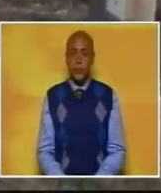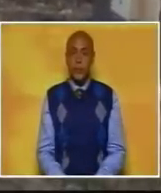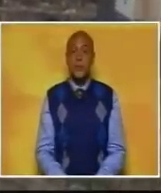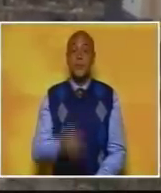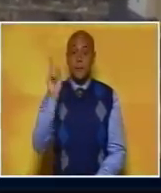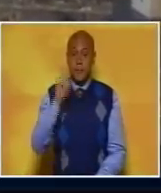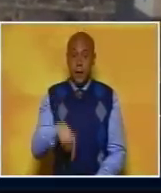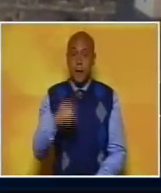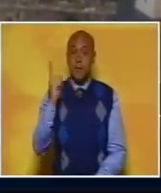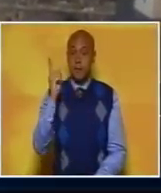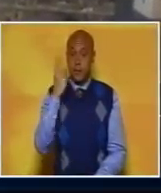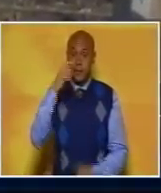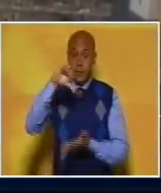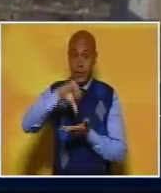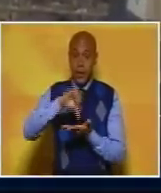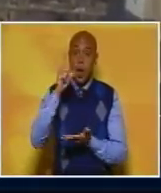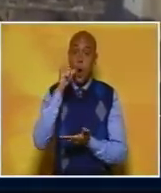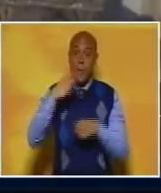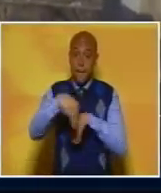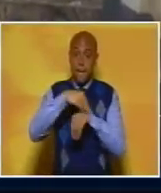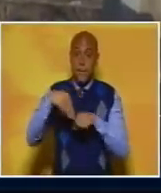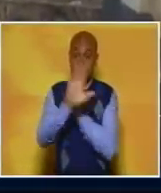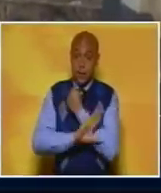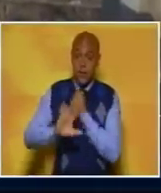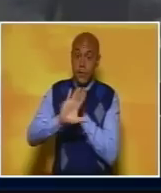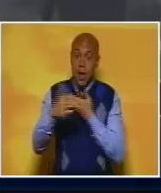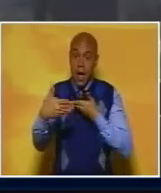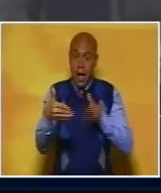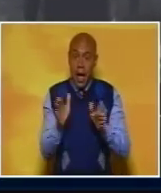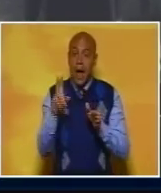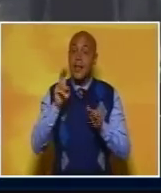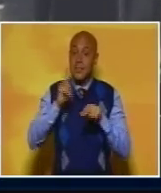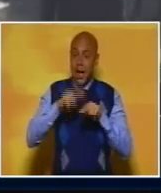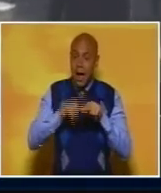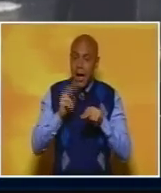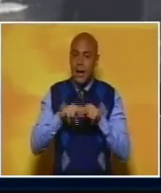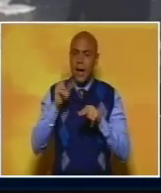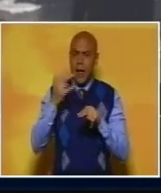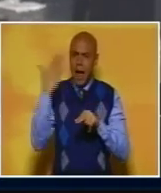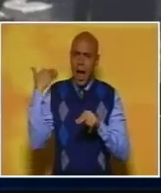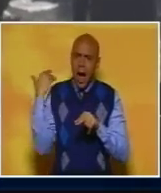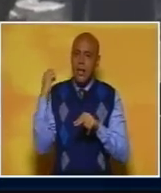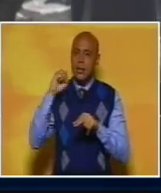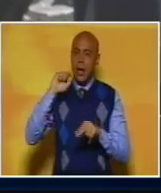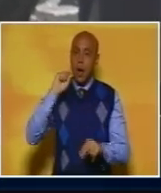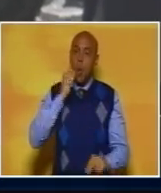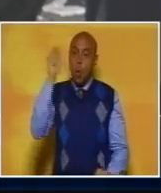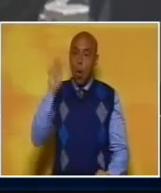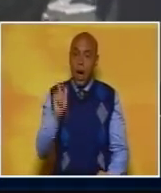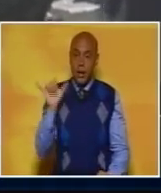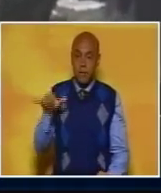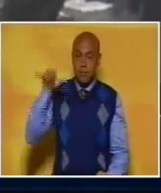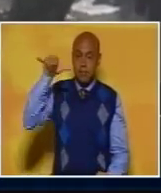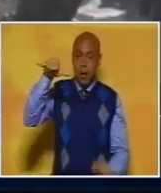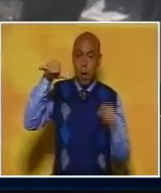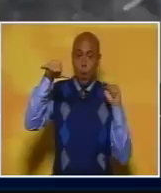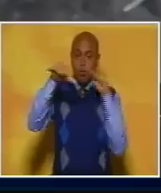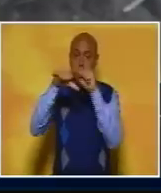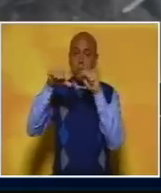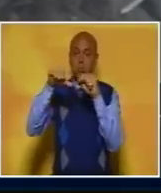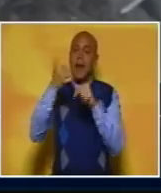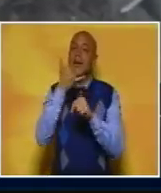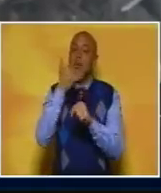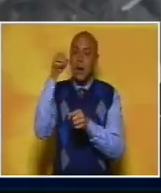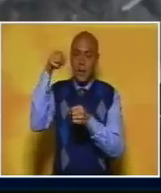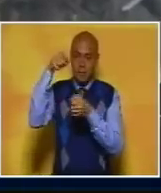En Irán, el ministro de Defensa informó que la caja negra del avión ucraniano derribado por error el pasado enero está gravemente dañada